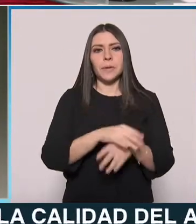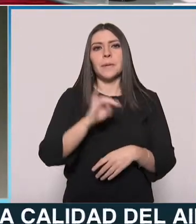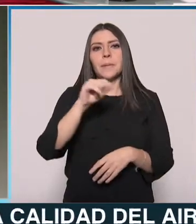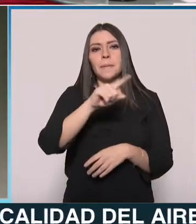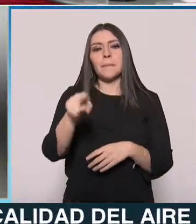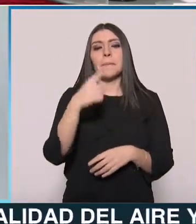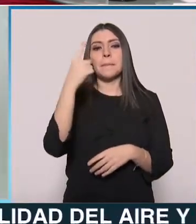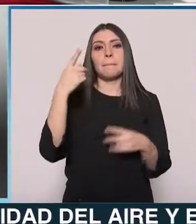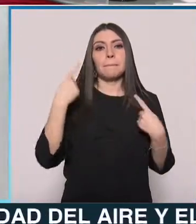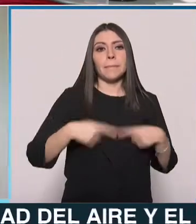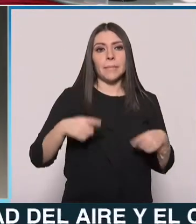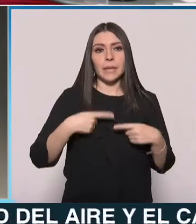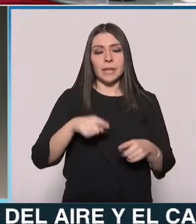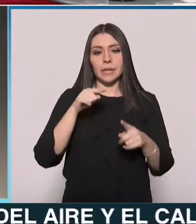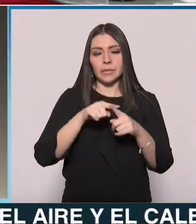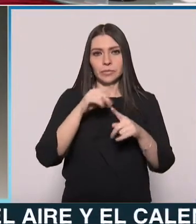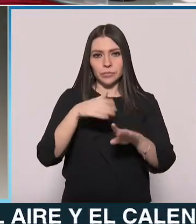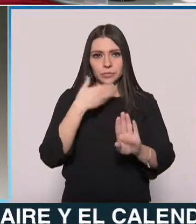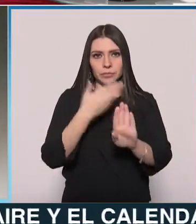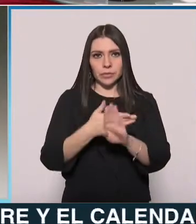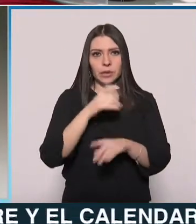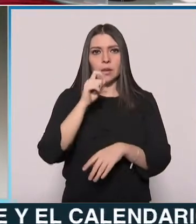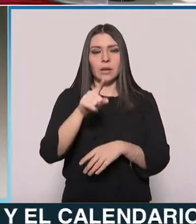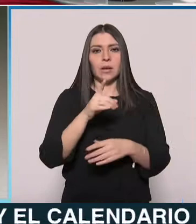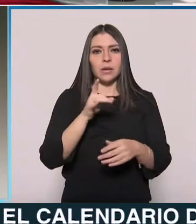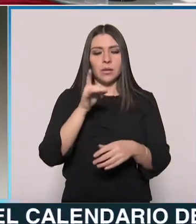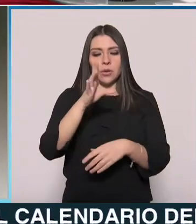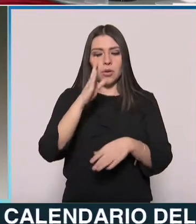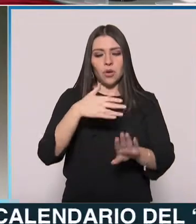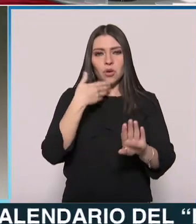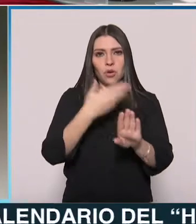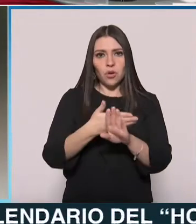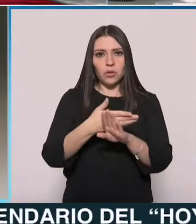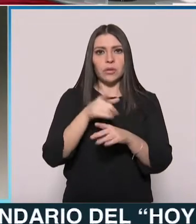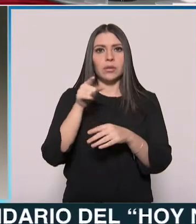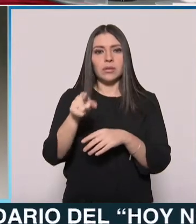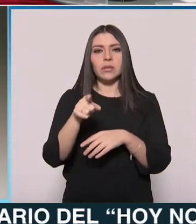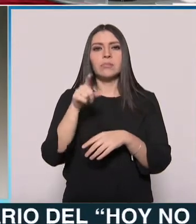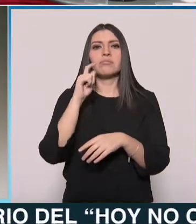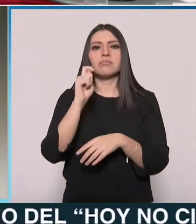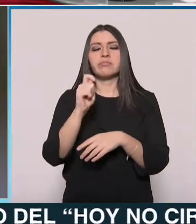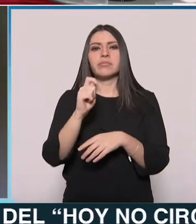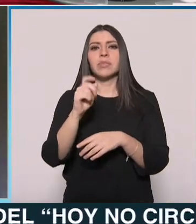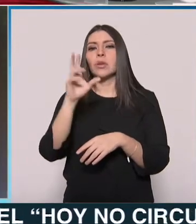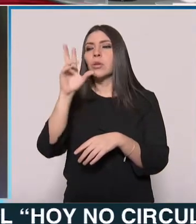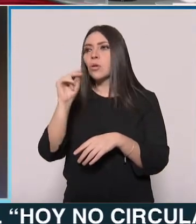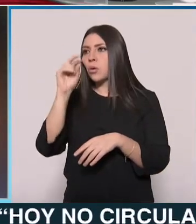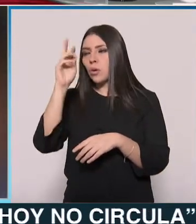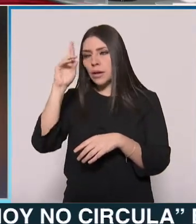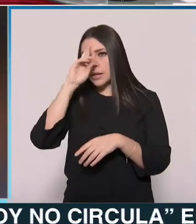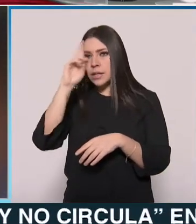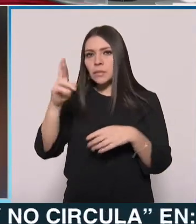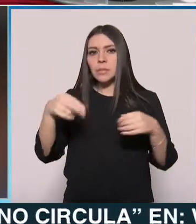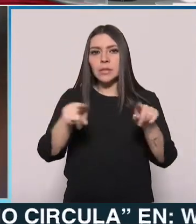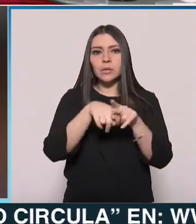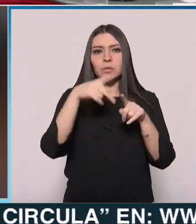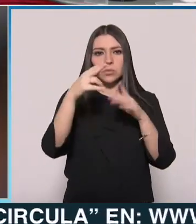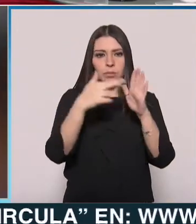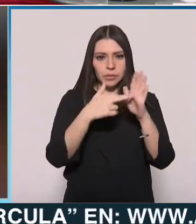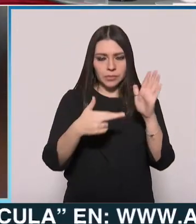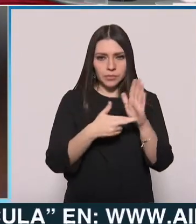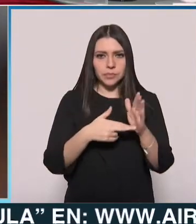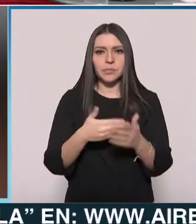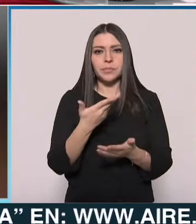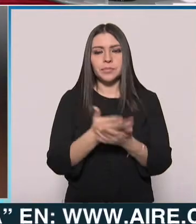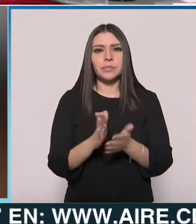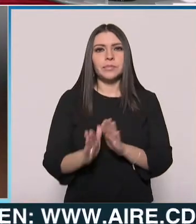personas directamente, ¿no? Las personas que son afectadas por romper como tal las reglas del juego. También el problema de la corrupción